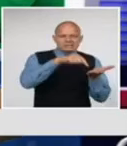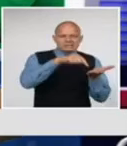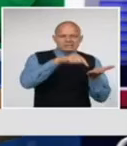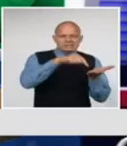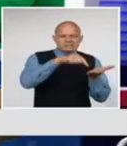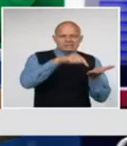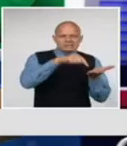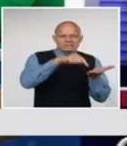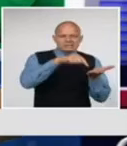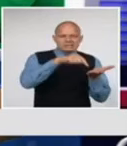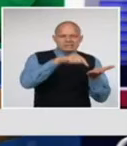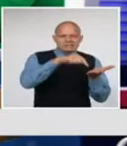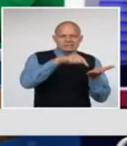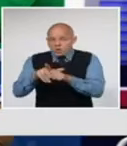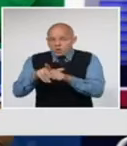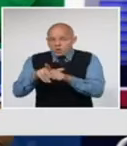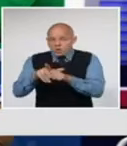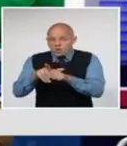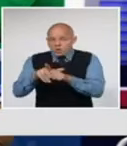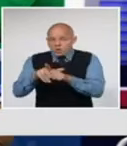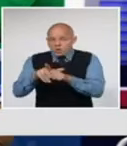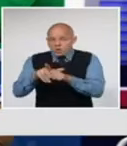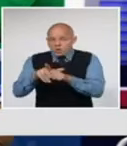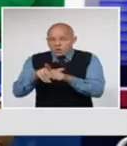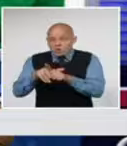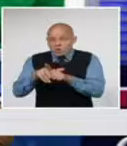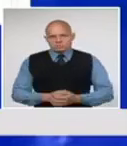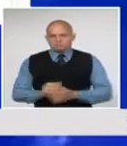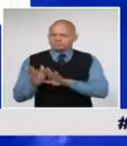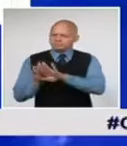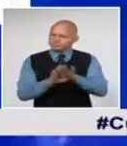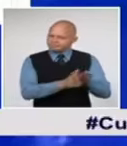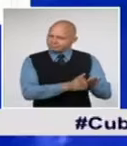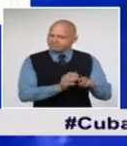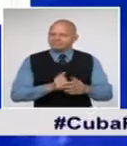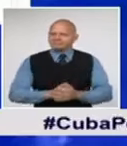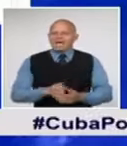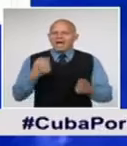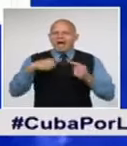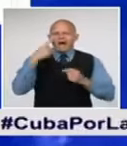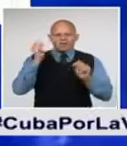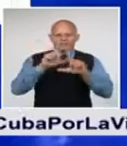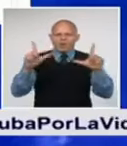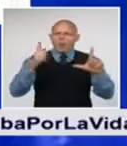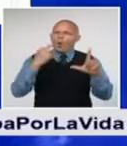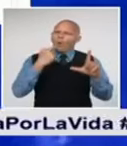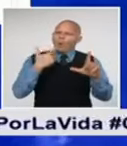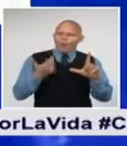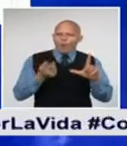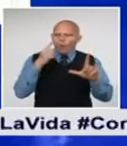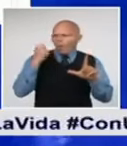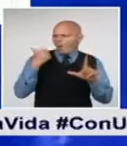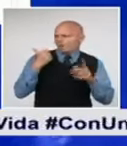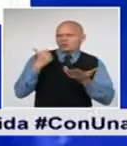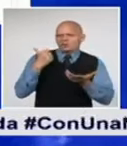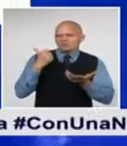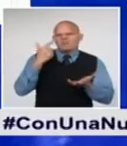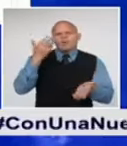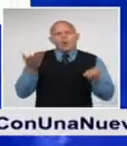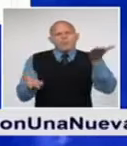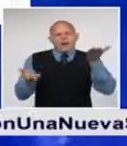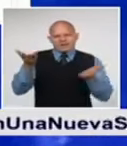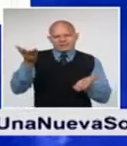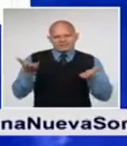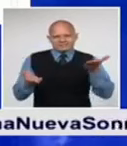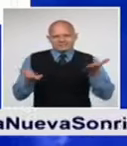vamos a ver algunos de los gráficos finales, sobre todo del comportamiento de la pandemia.